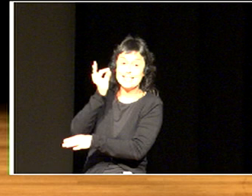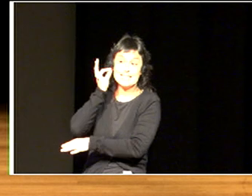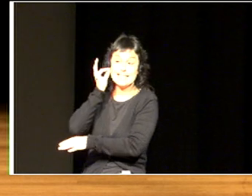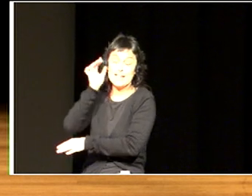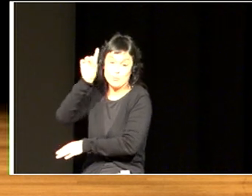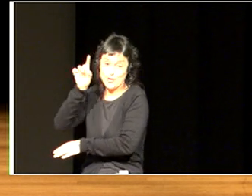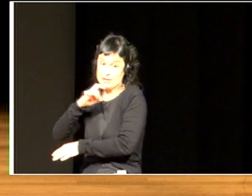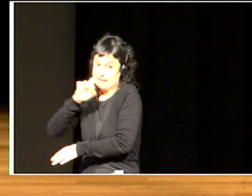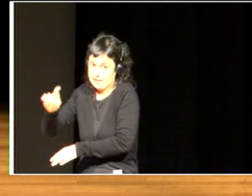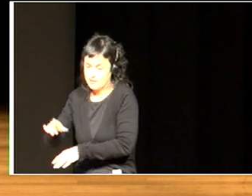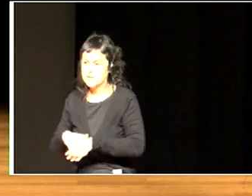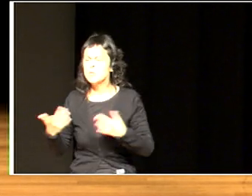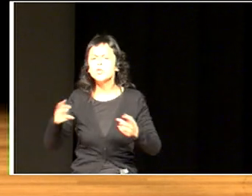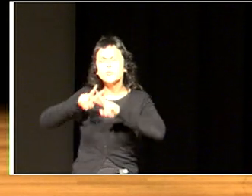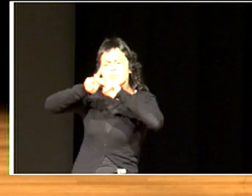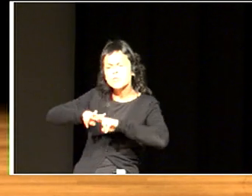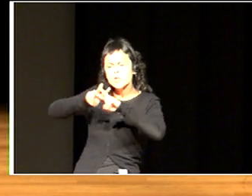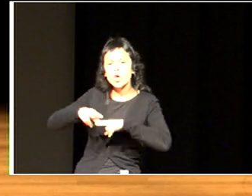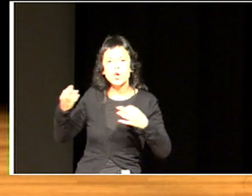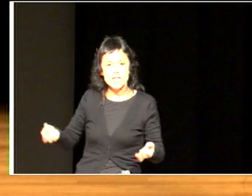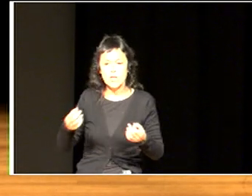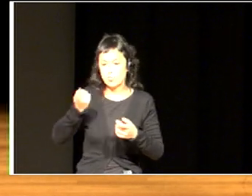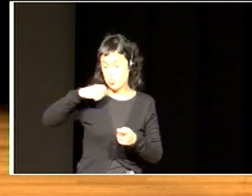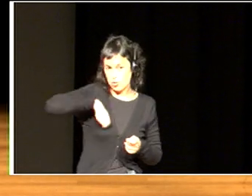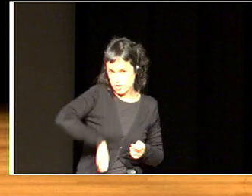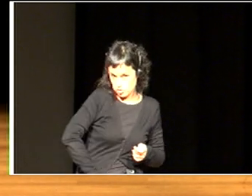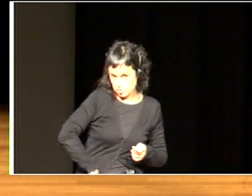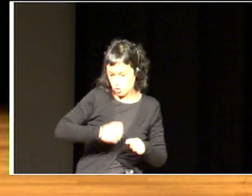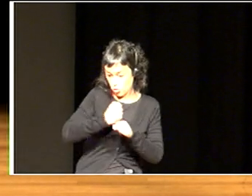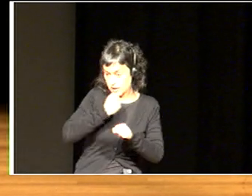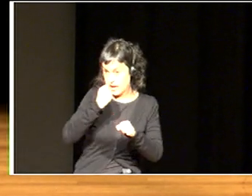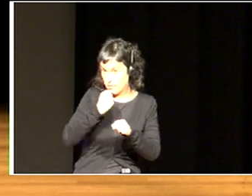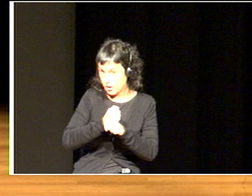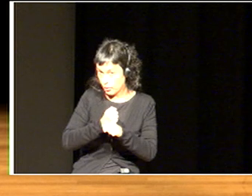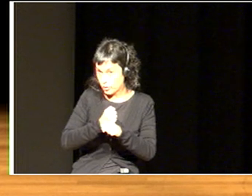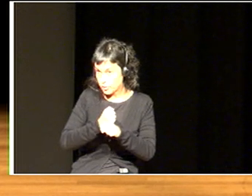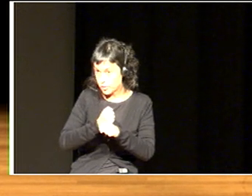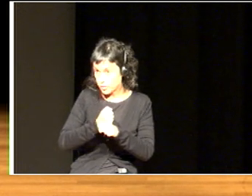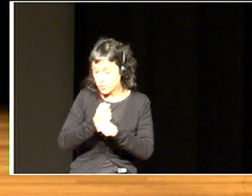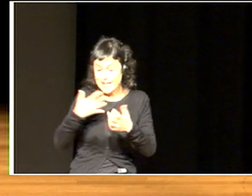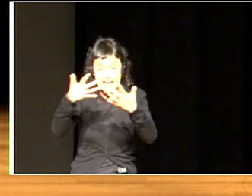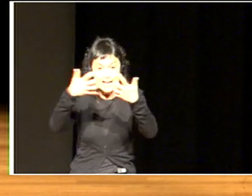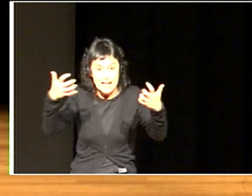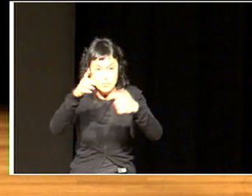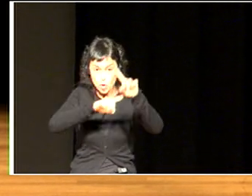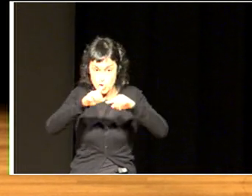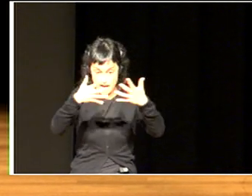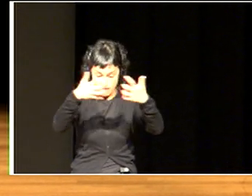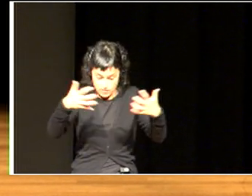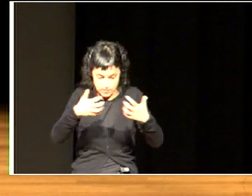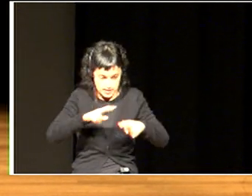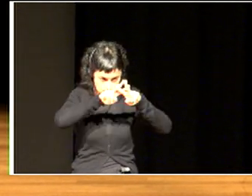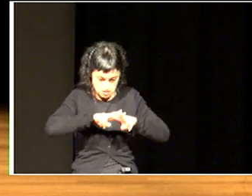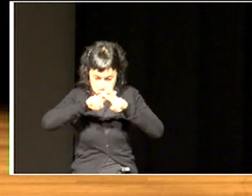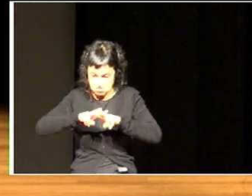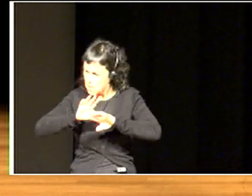que han analizado han analizado las ocupaciones o las profesiones de los enunciados de los problemas nada